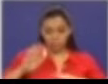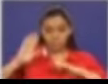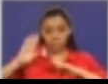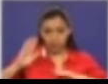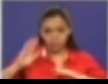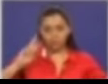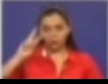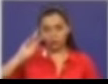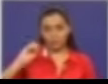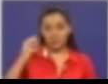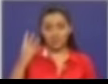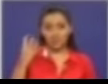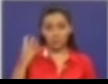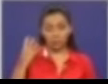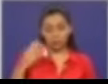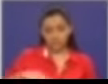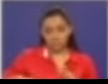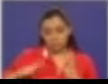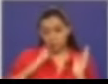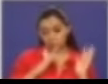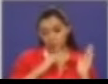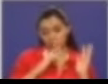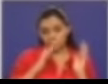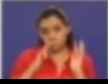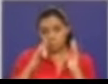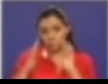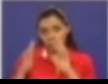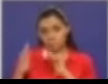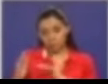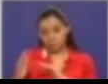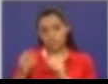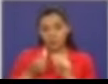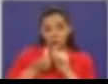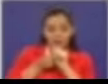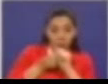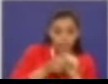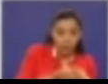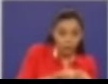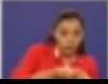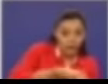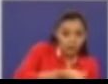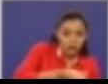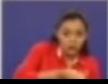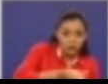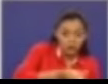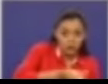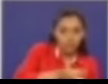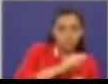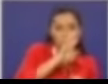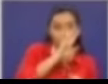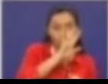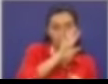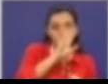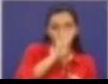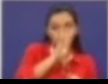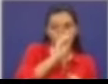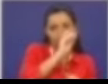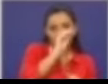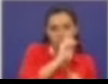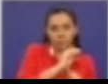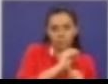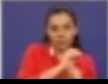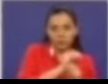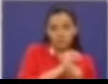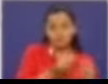2014, apenas el 56% es gasto corriente y el 44% gasto